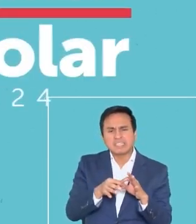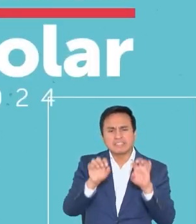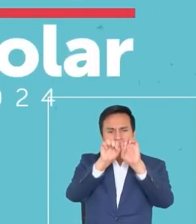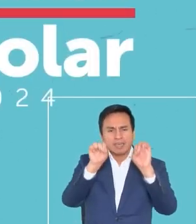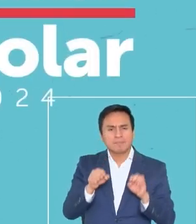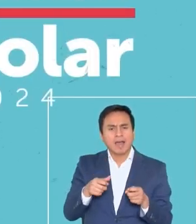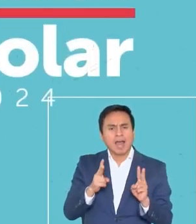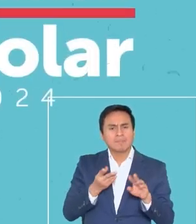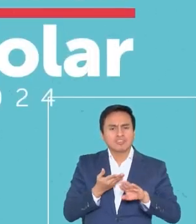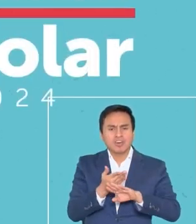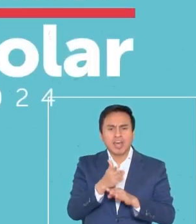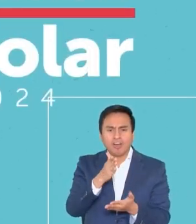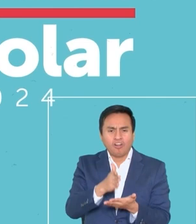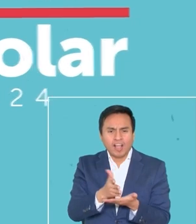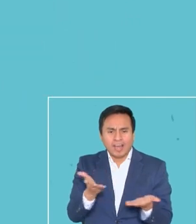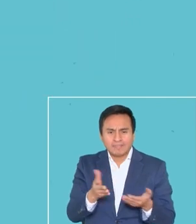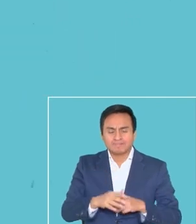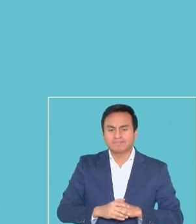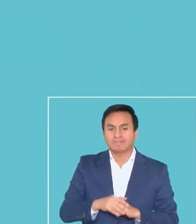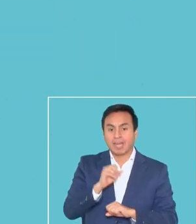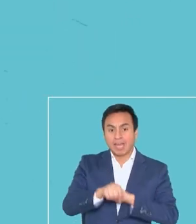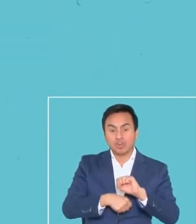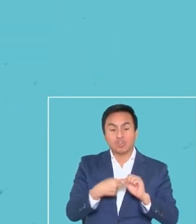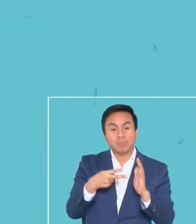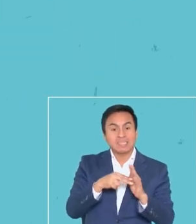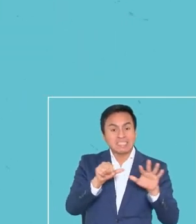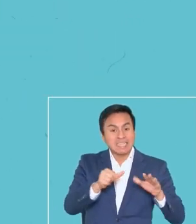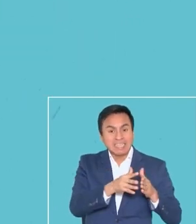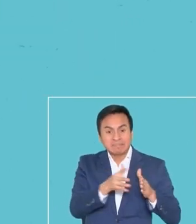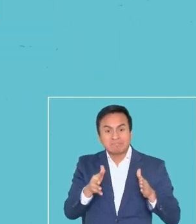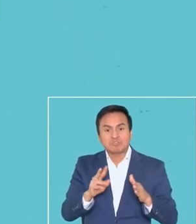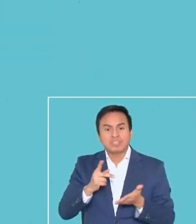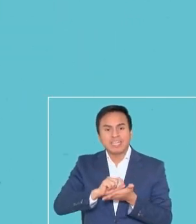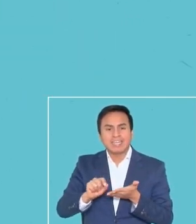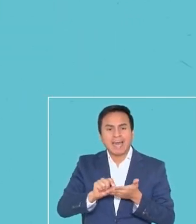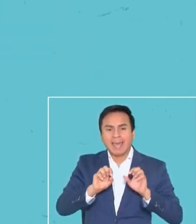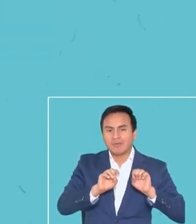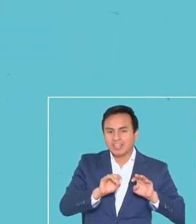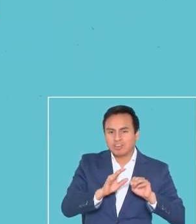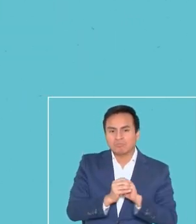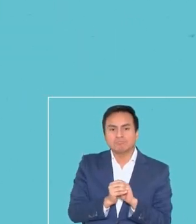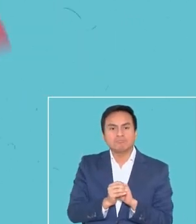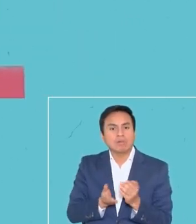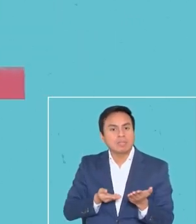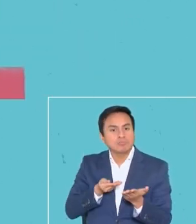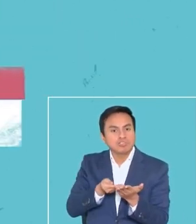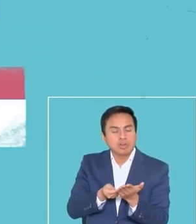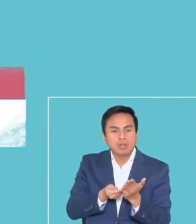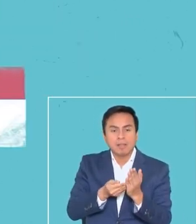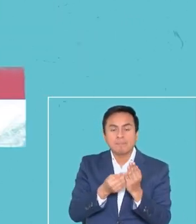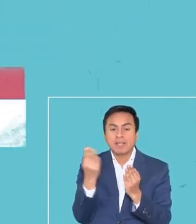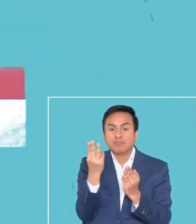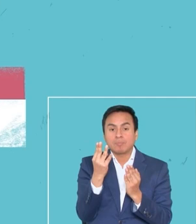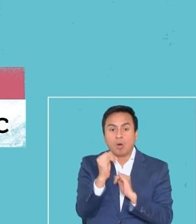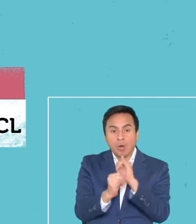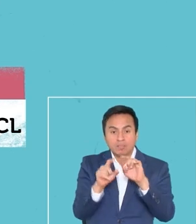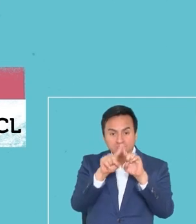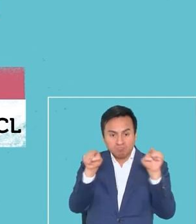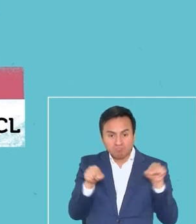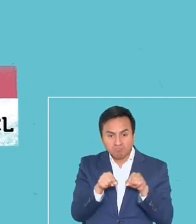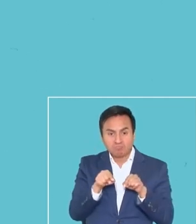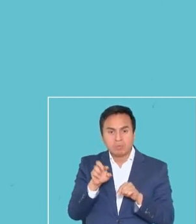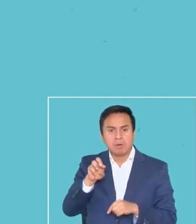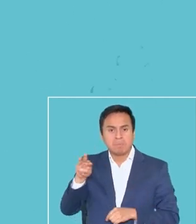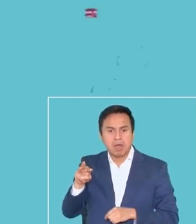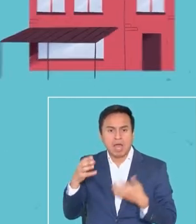en qué consiste el sistema de admisión escolar? Desde 2016, la Subsecretaría de Educación pone a disposición una plataforma